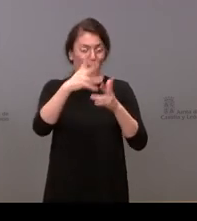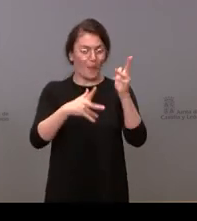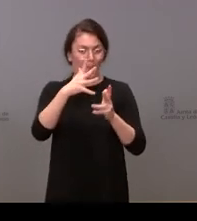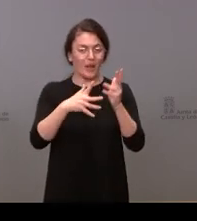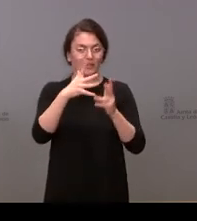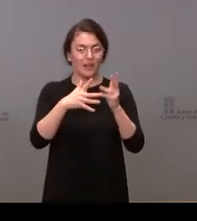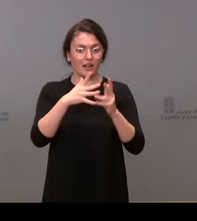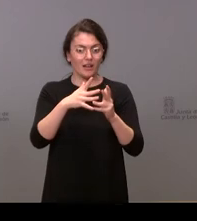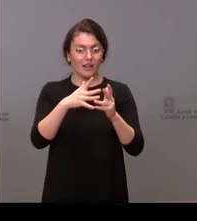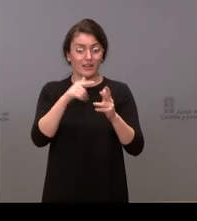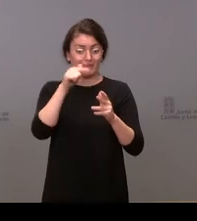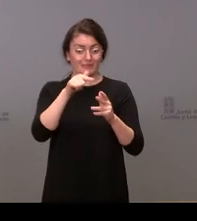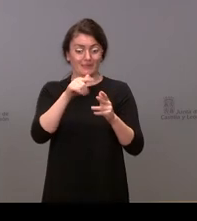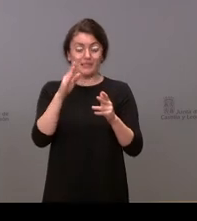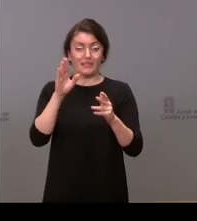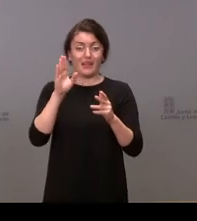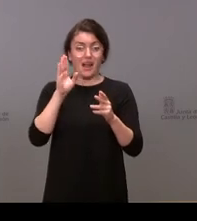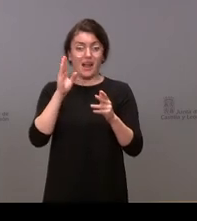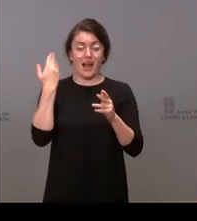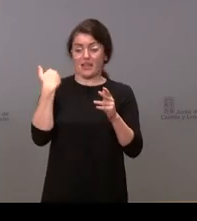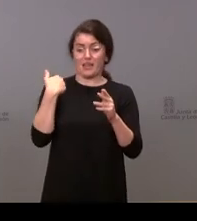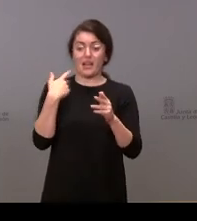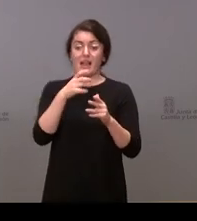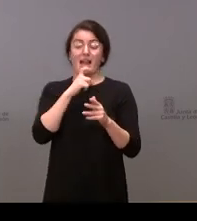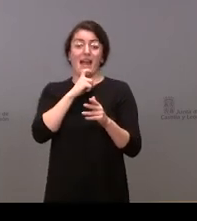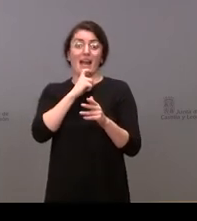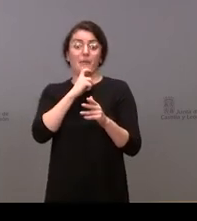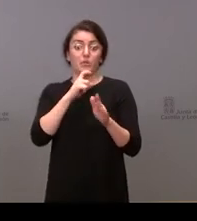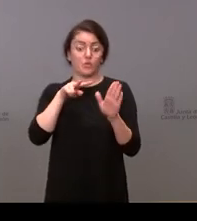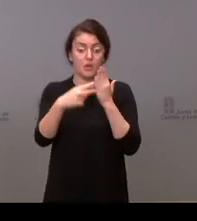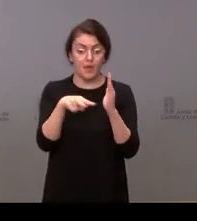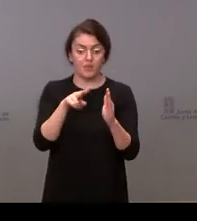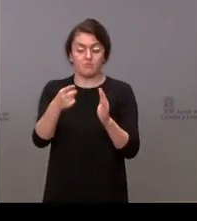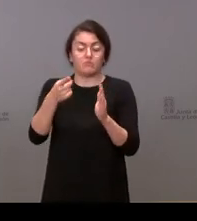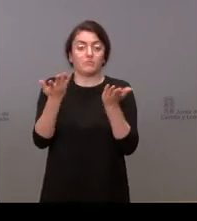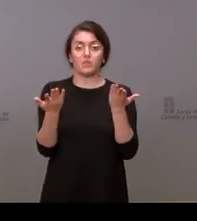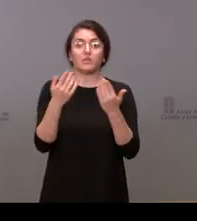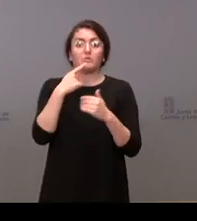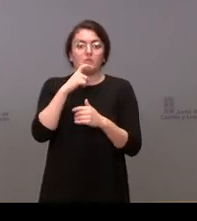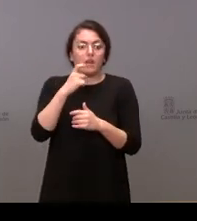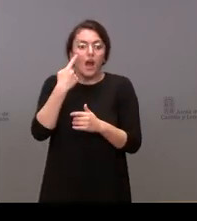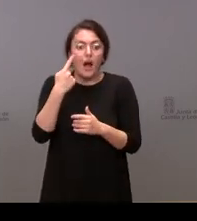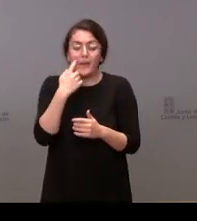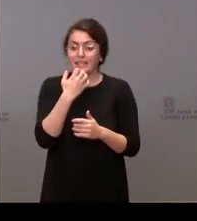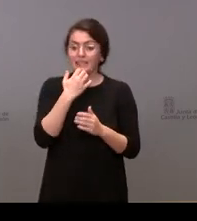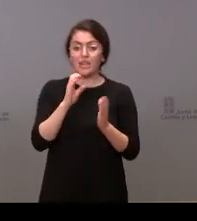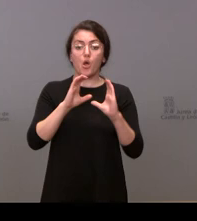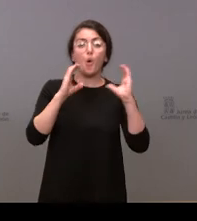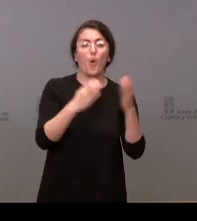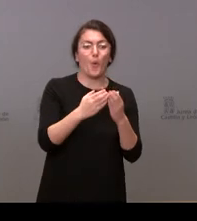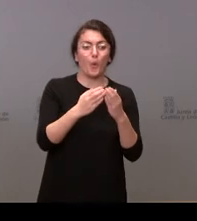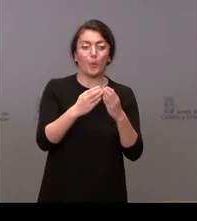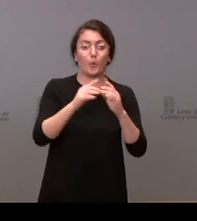obviando precisamente un aviso del comisionado de transparencia. Era para ver si se tiene en cuenta, si se ha tenido en cuenta las juntas vecinales, si en el caso de no hacerlo,